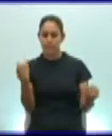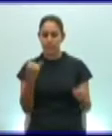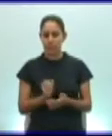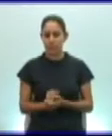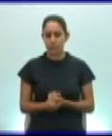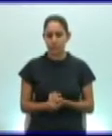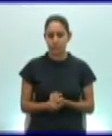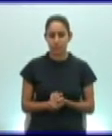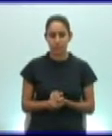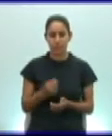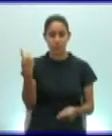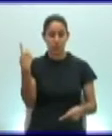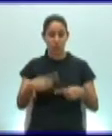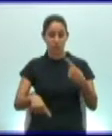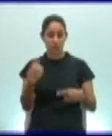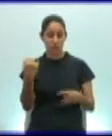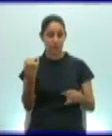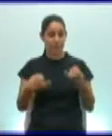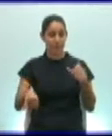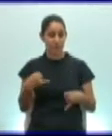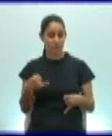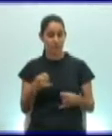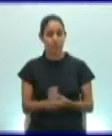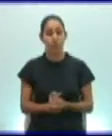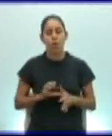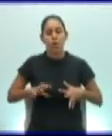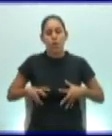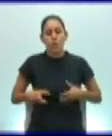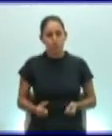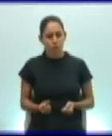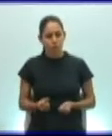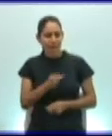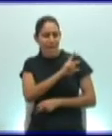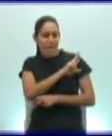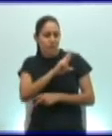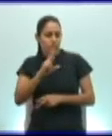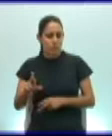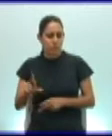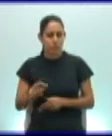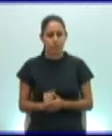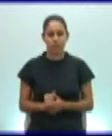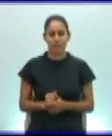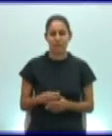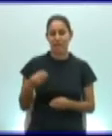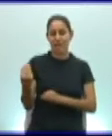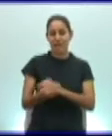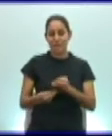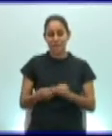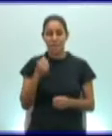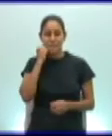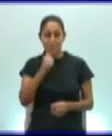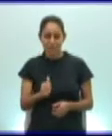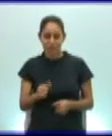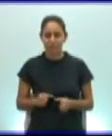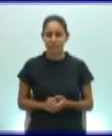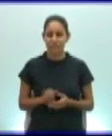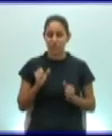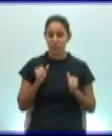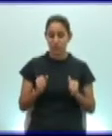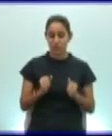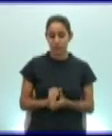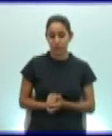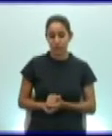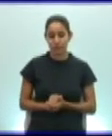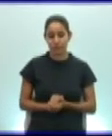que la propia agresividad del imperialismo obligó a la revolución a radicalizarse cada vez más. El apoyo y defensa de las masas